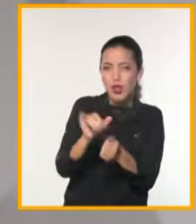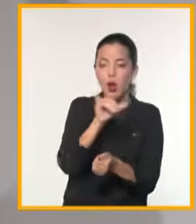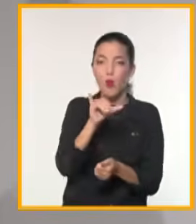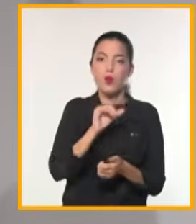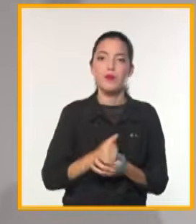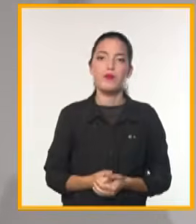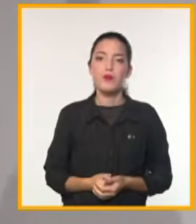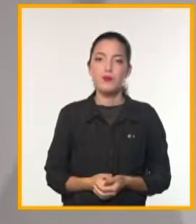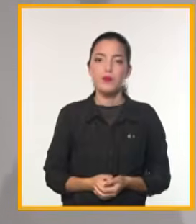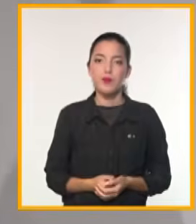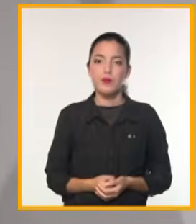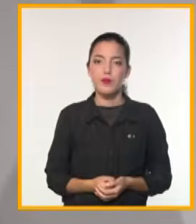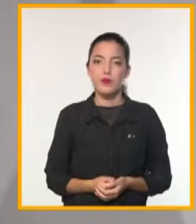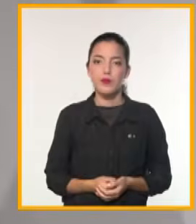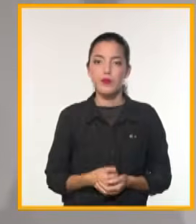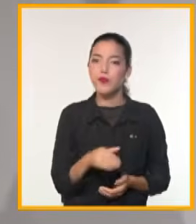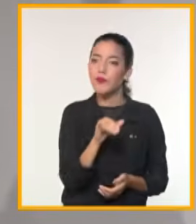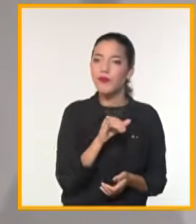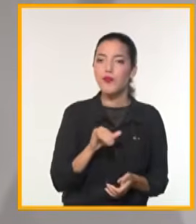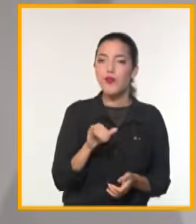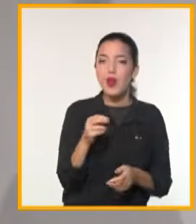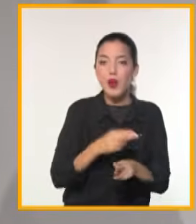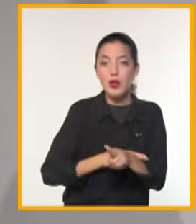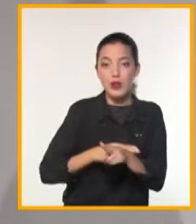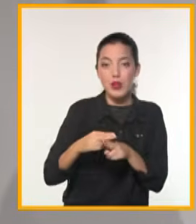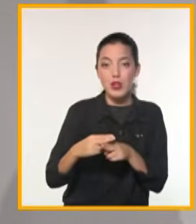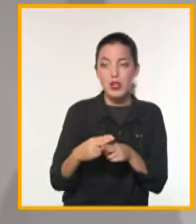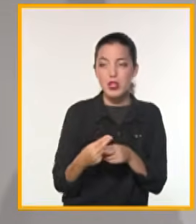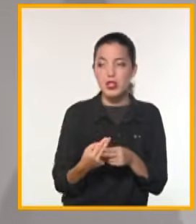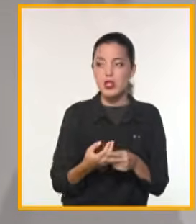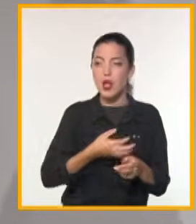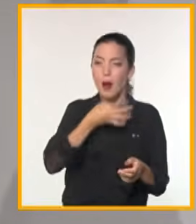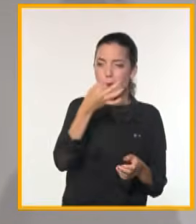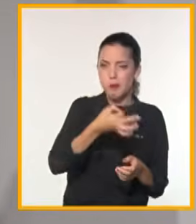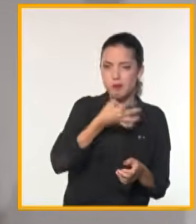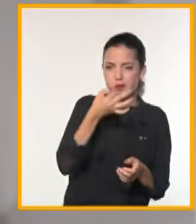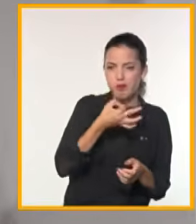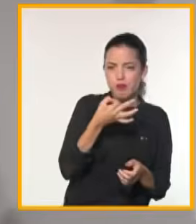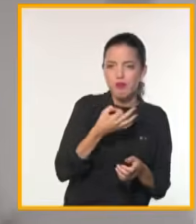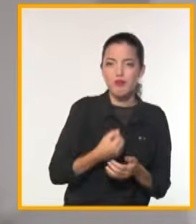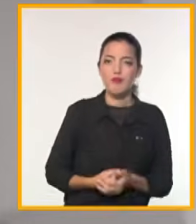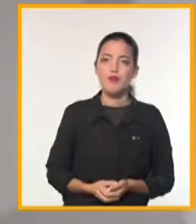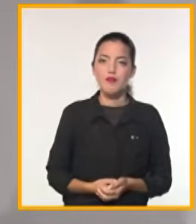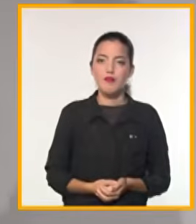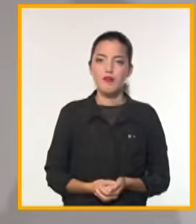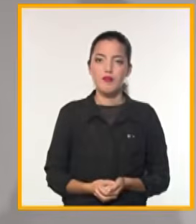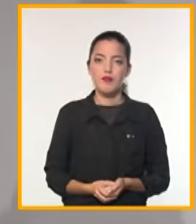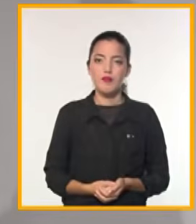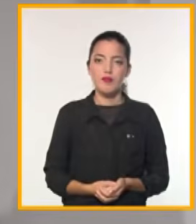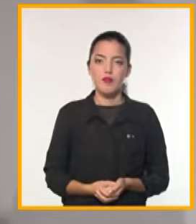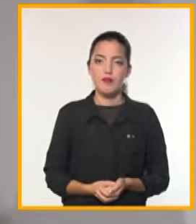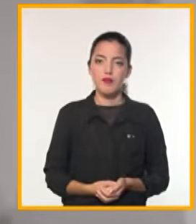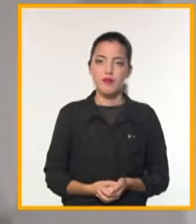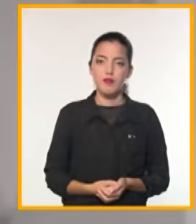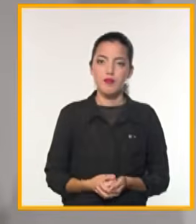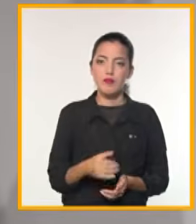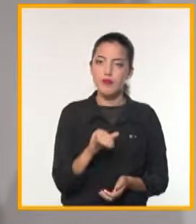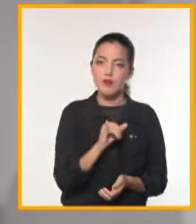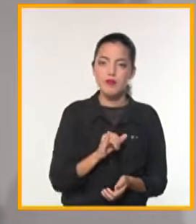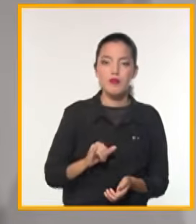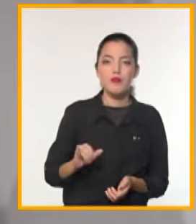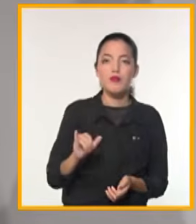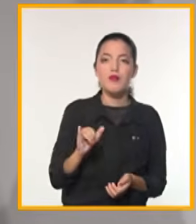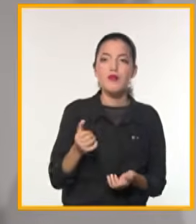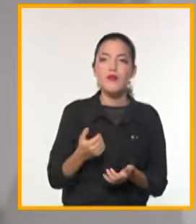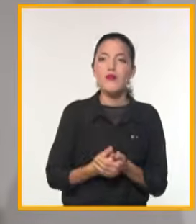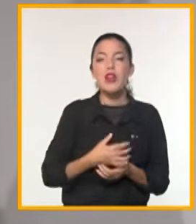historia por ahí cada vez que se entrevistan a Jorge Pérez, que lo quisieron hacer, bueno, como muchos jóvenes de su edad,